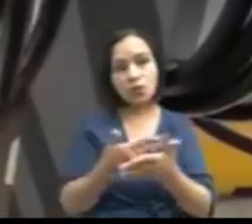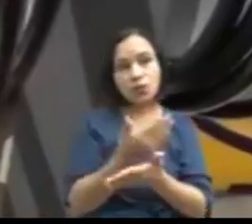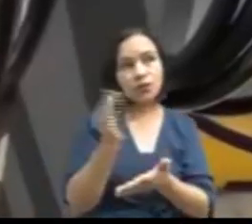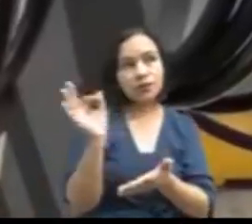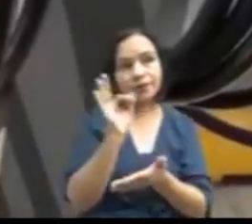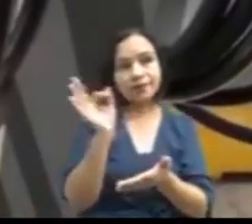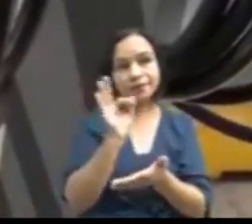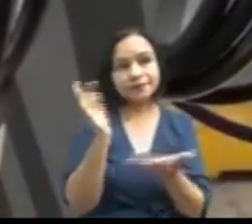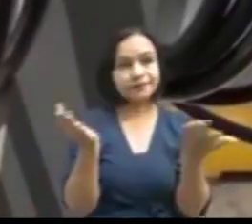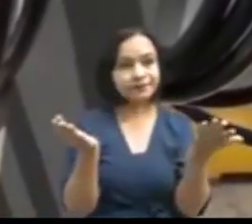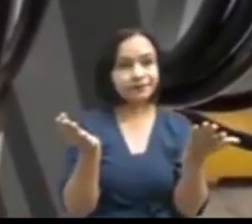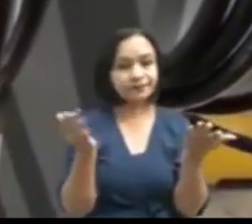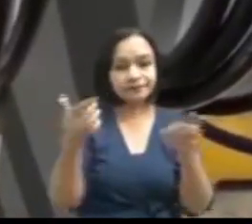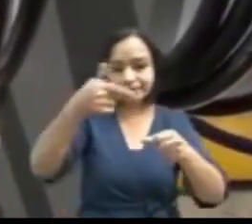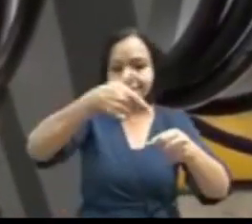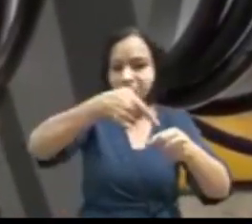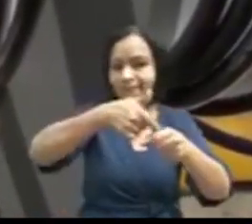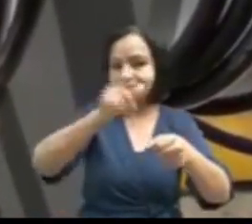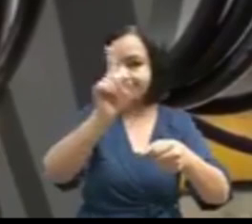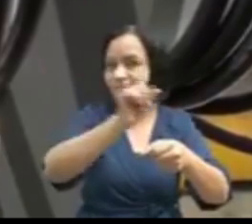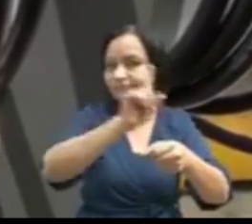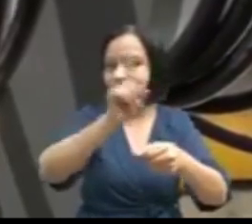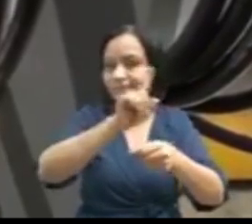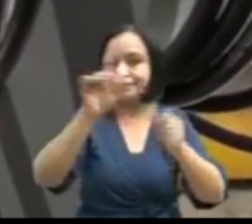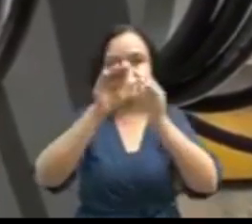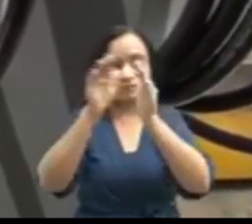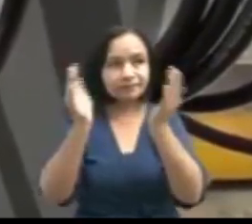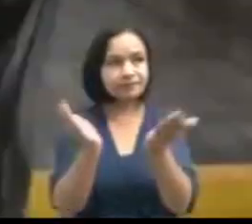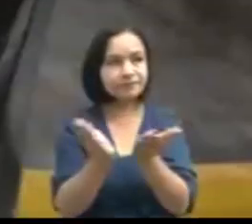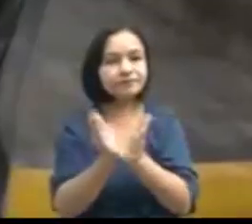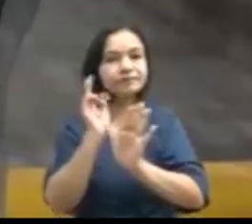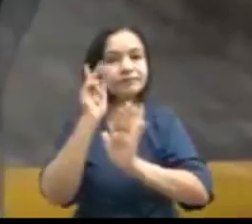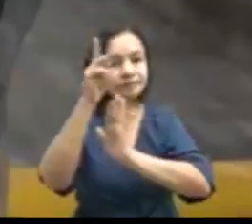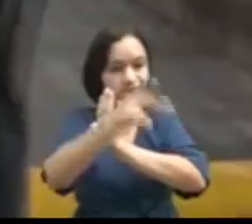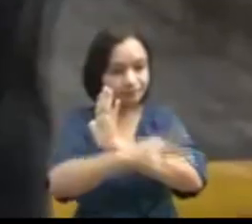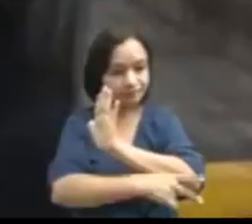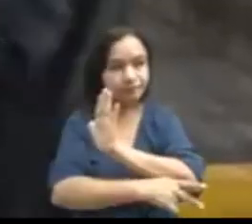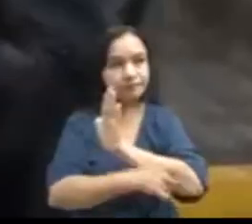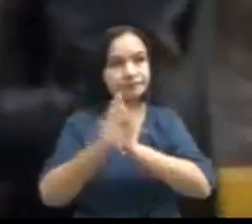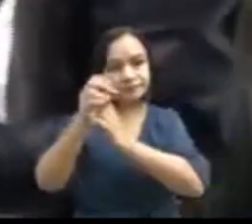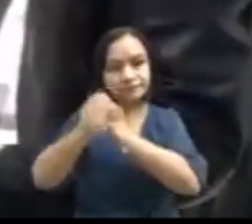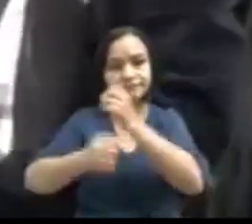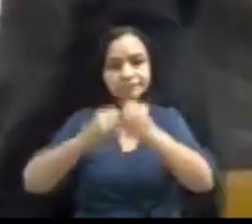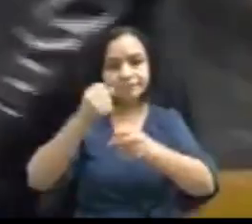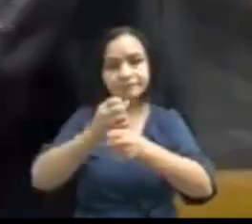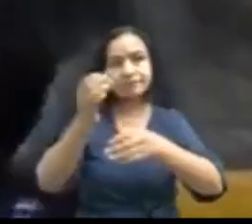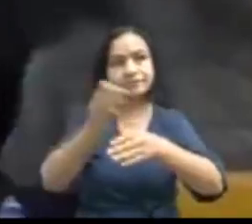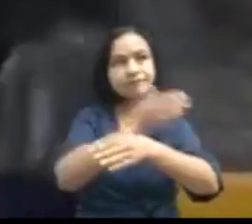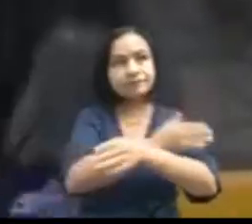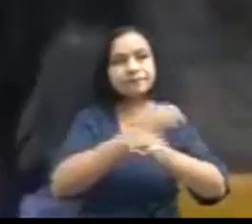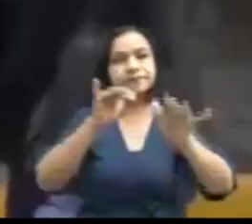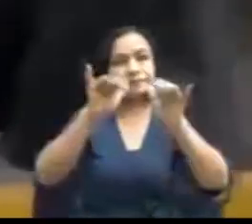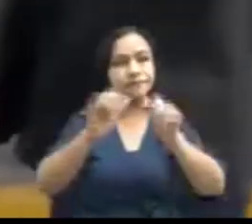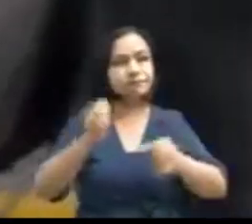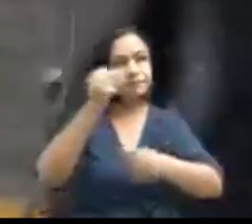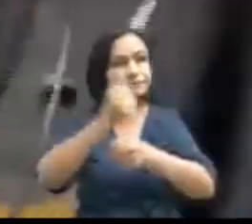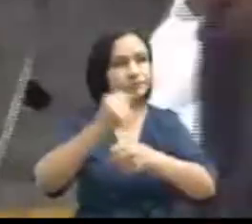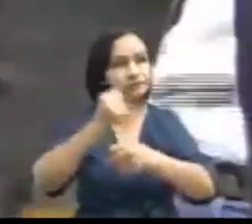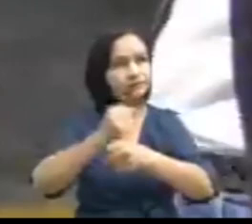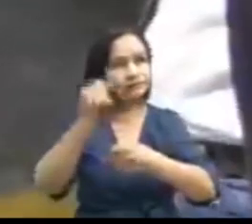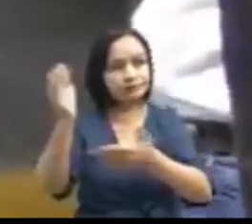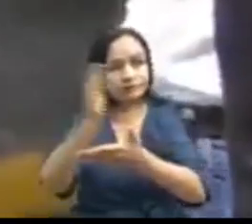que se quiere mantener totalmente preservada, totalmente preservada, y sobre todo en la utilización de los recursos